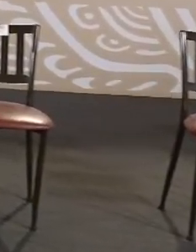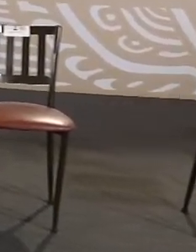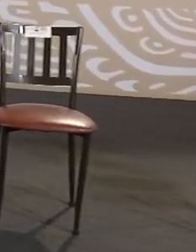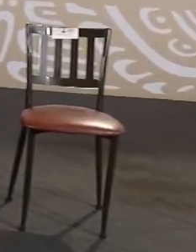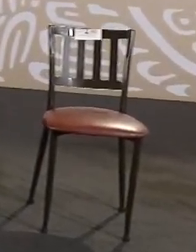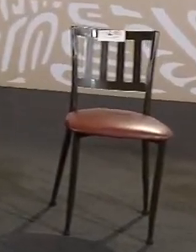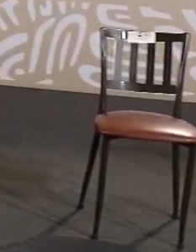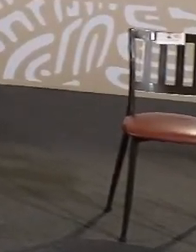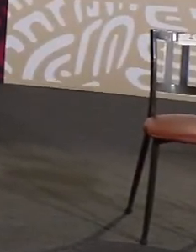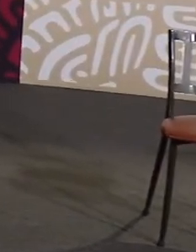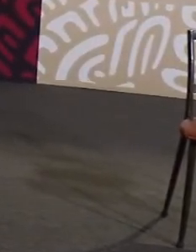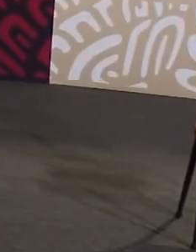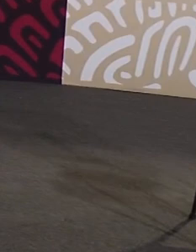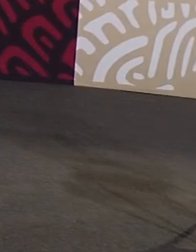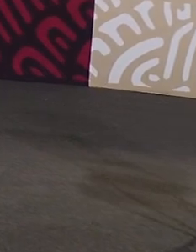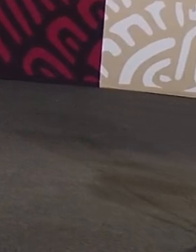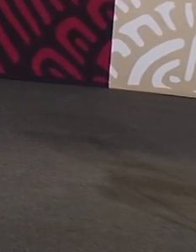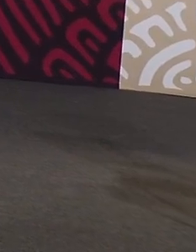Ánimo.